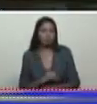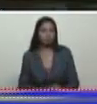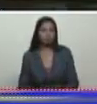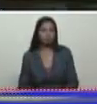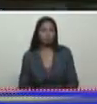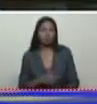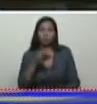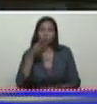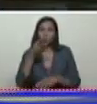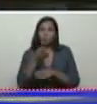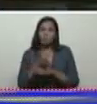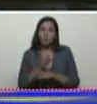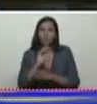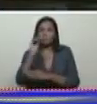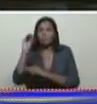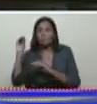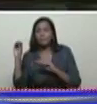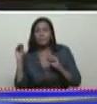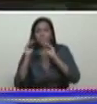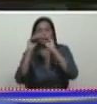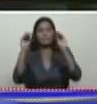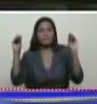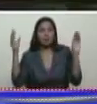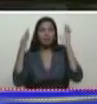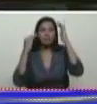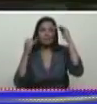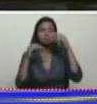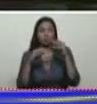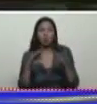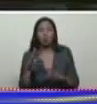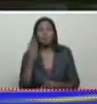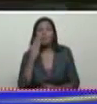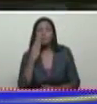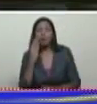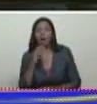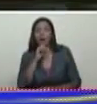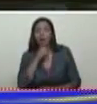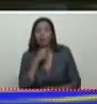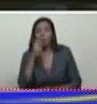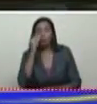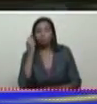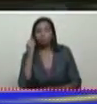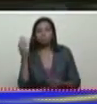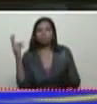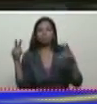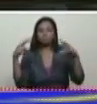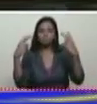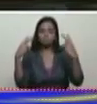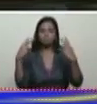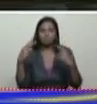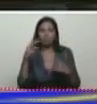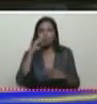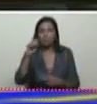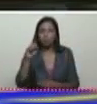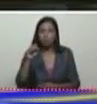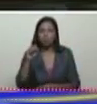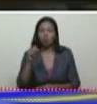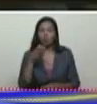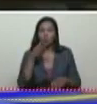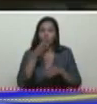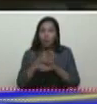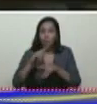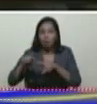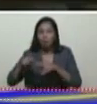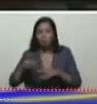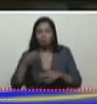Así que acudan, mi llamado. Atención, abuelas y madres, oigan a Maduro. Vamos a llevar a los